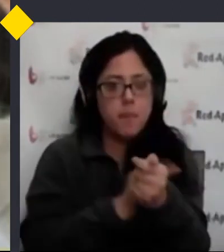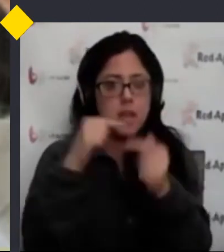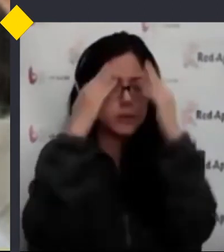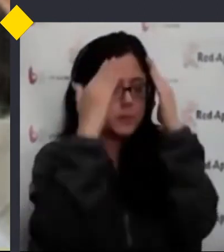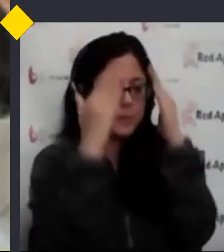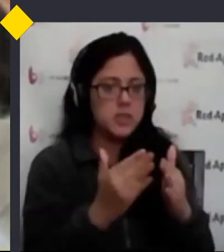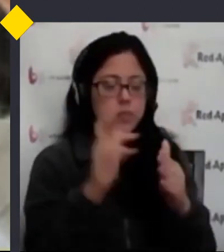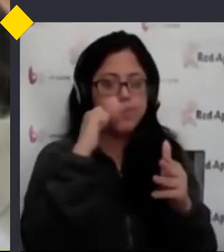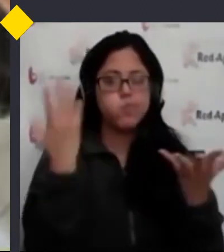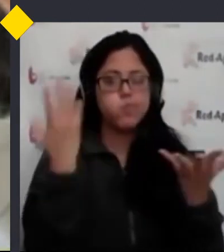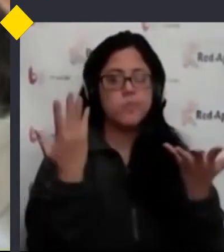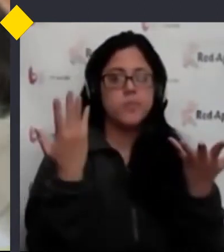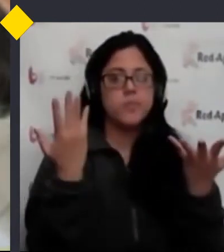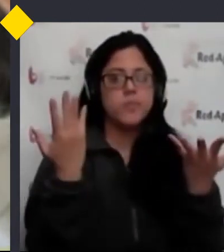quedado